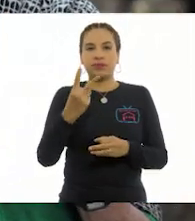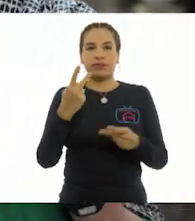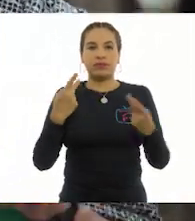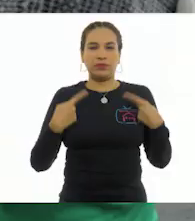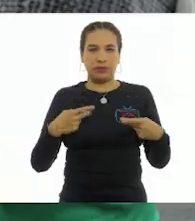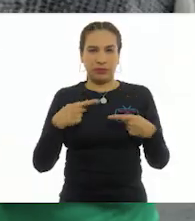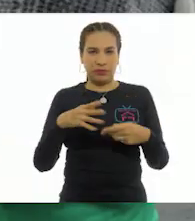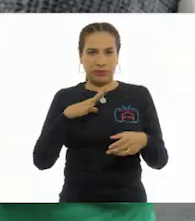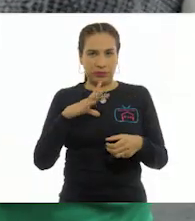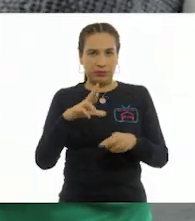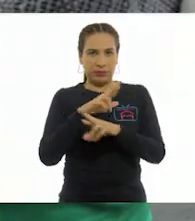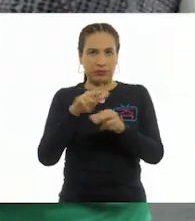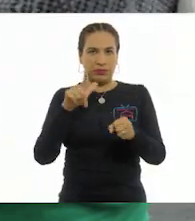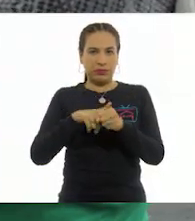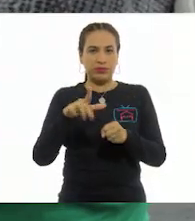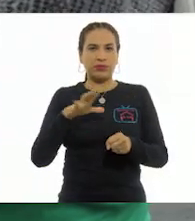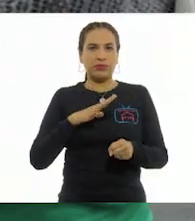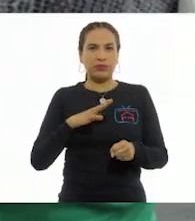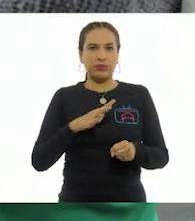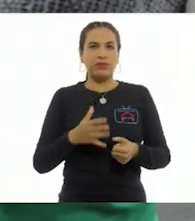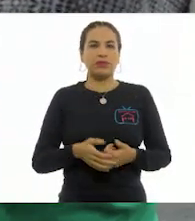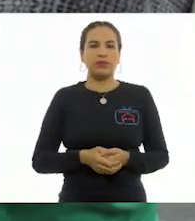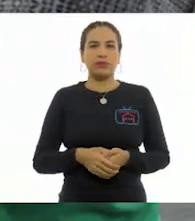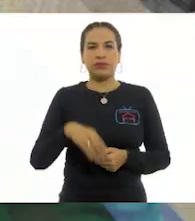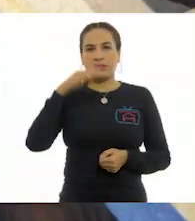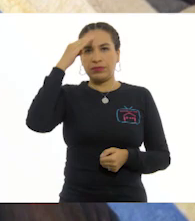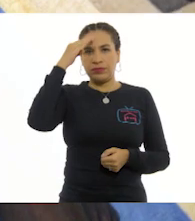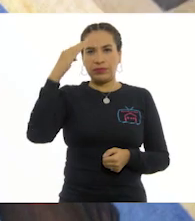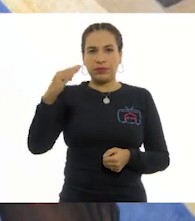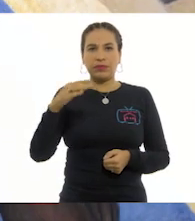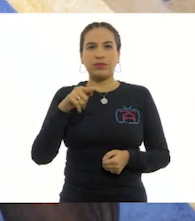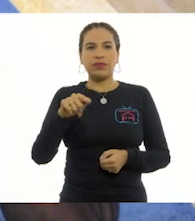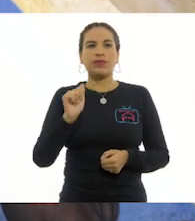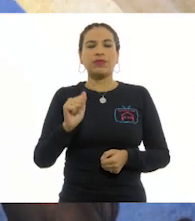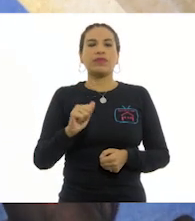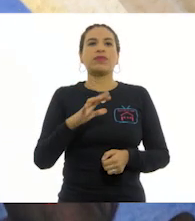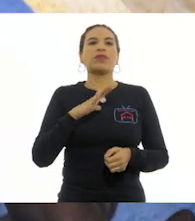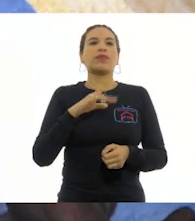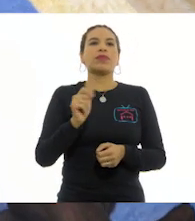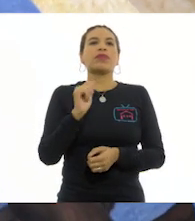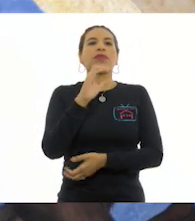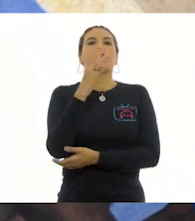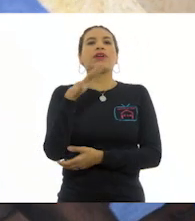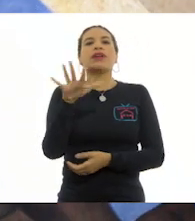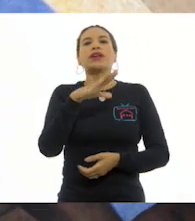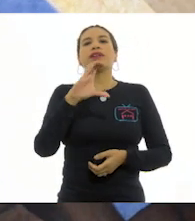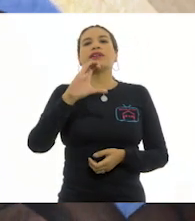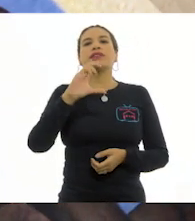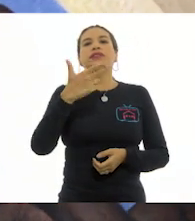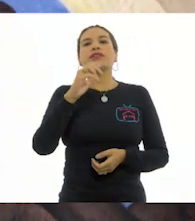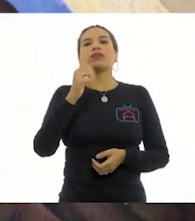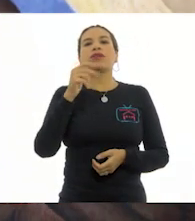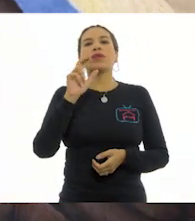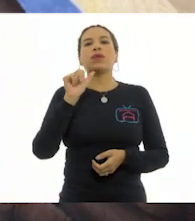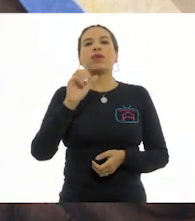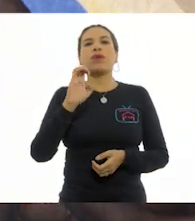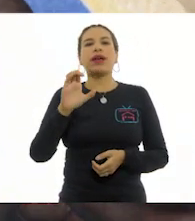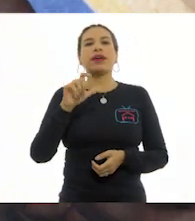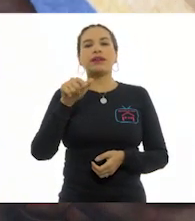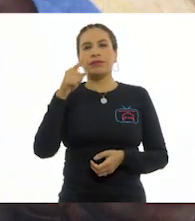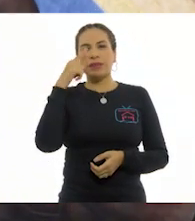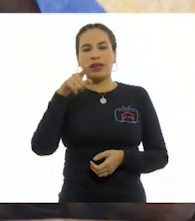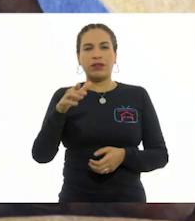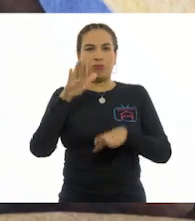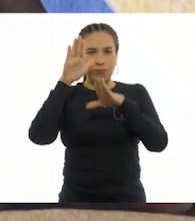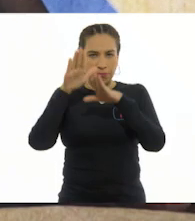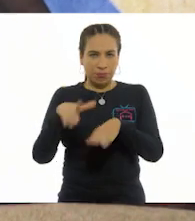reales ahí, ¿no? Encontramos al señor Venado. Estamos hablando de Chiconcuac. Se le hizo un homenaje a él y